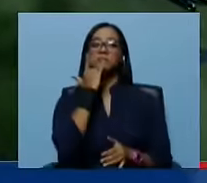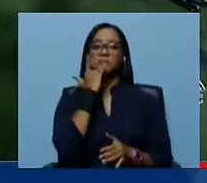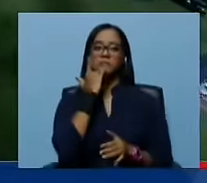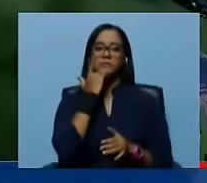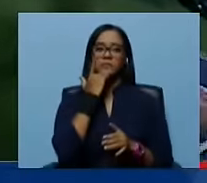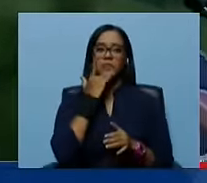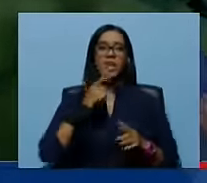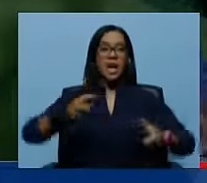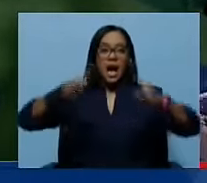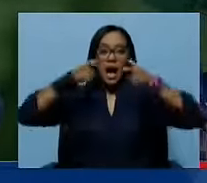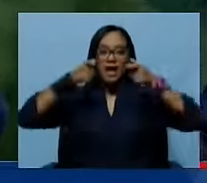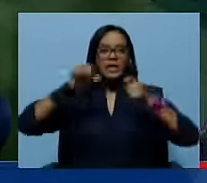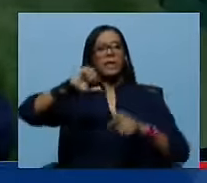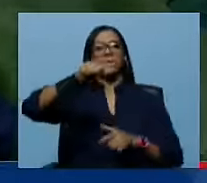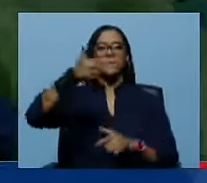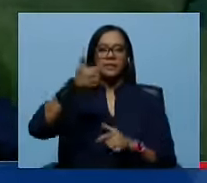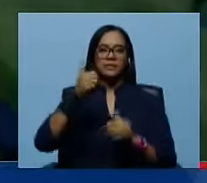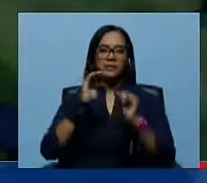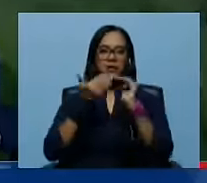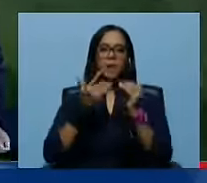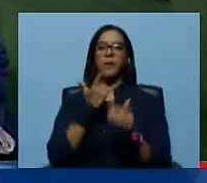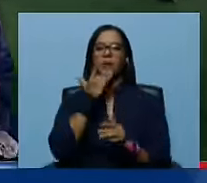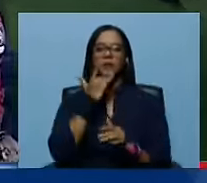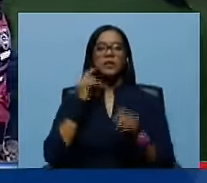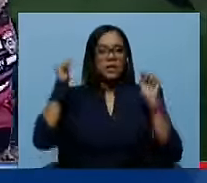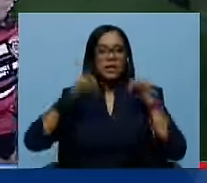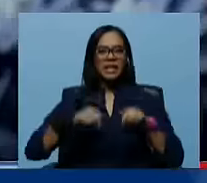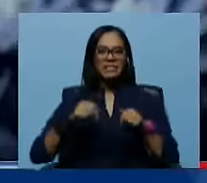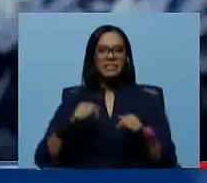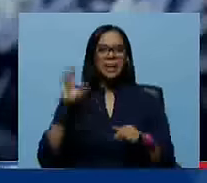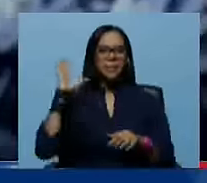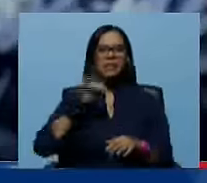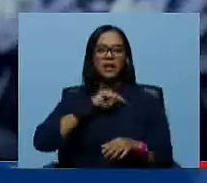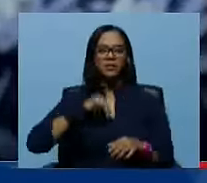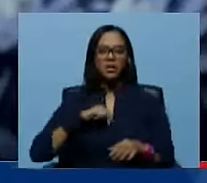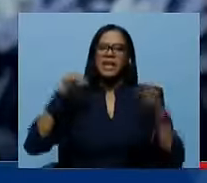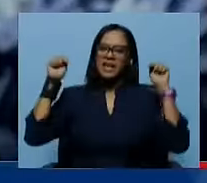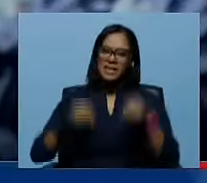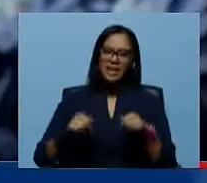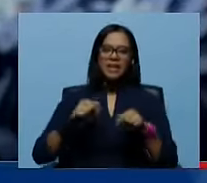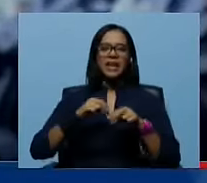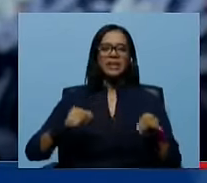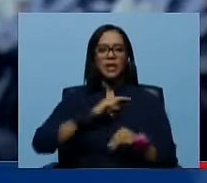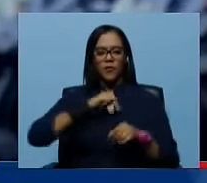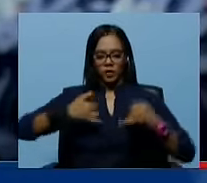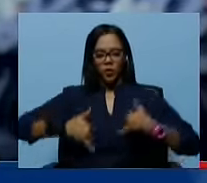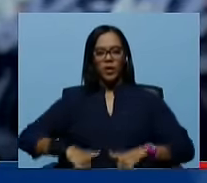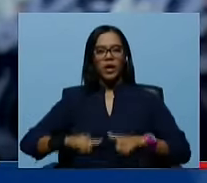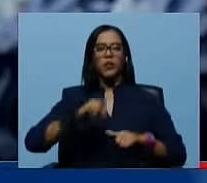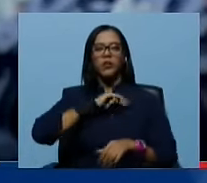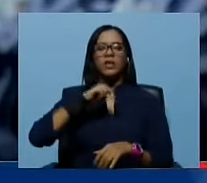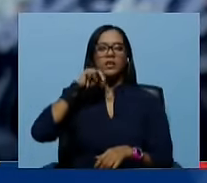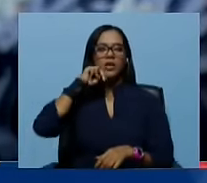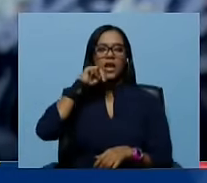¡Alerta y máxima moral! Que esta patria es de nosotros y esta es la tierra de nuestros hijos y de nuestros